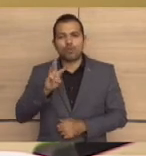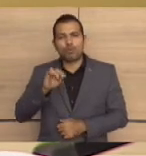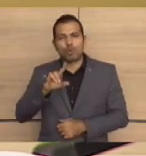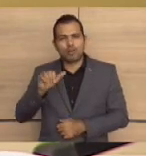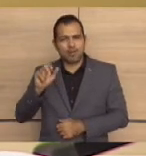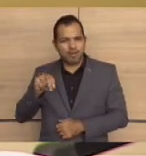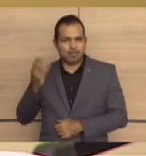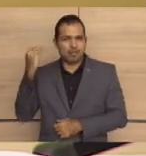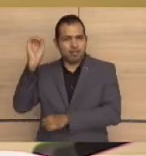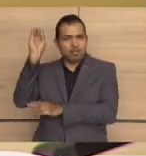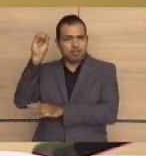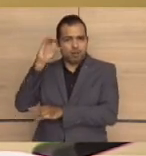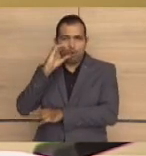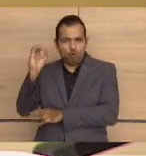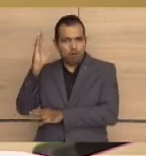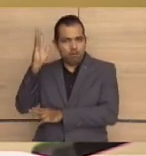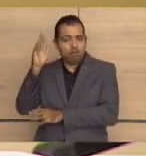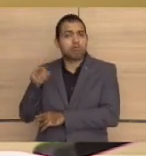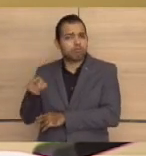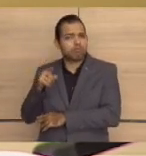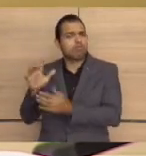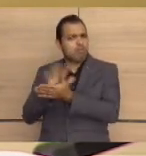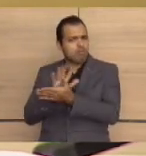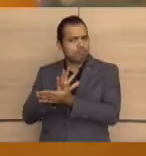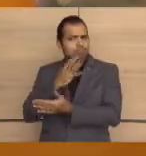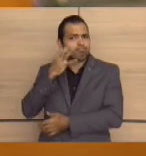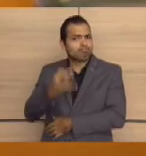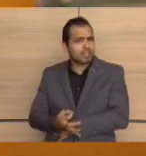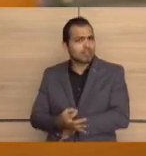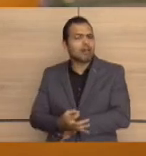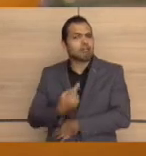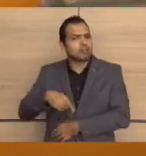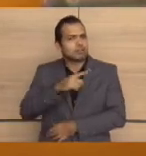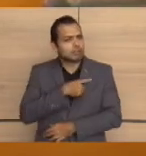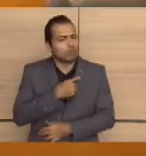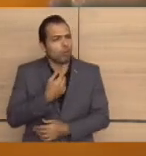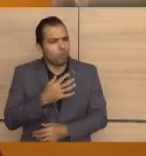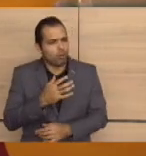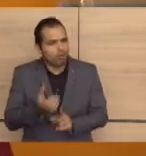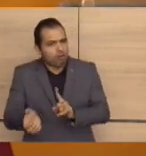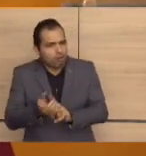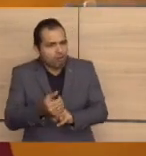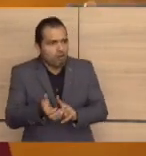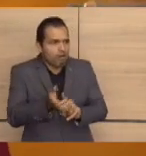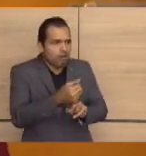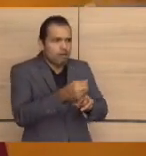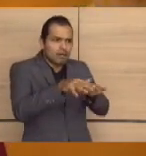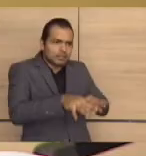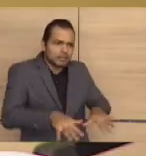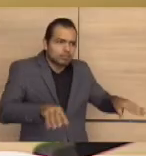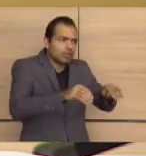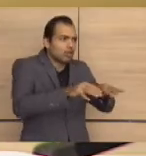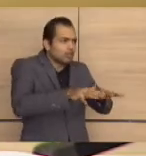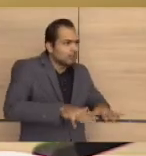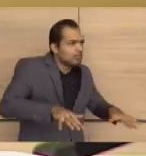esa riqueza que como país tenemos. Y son espacios tan ricos que entre todos nos hablamos, nos